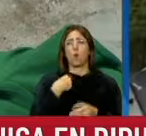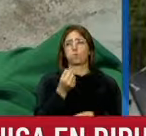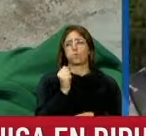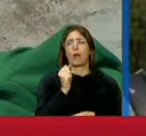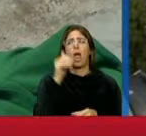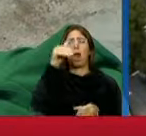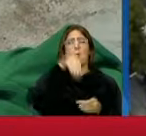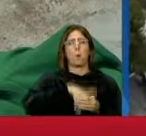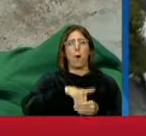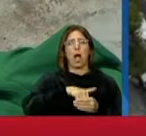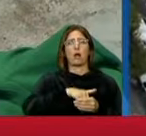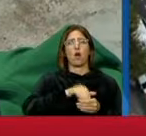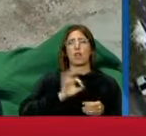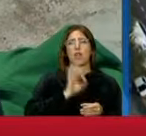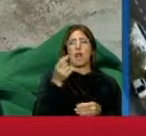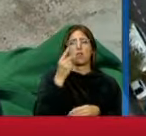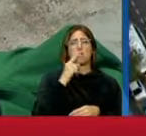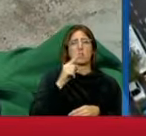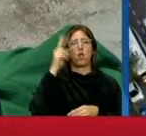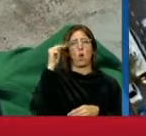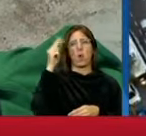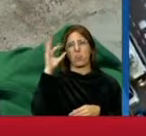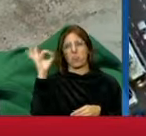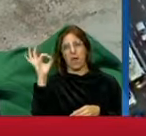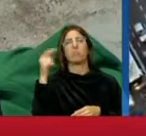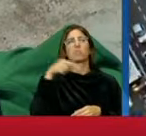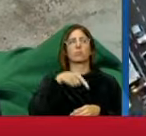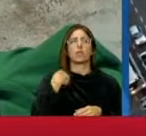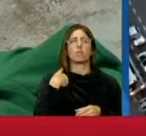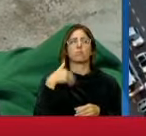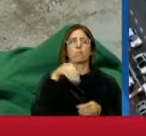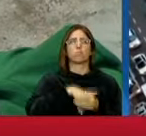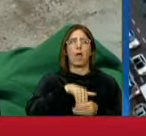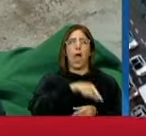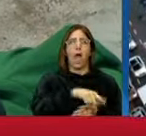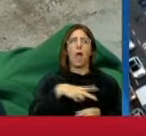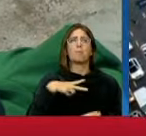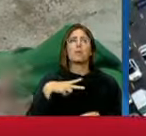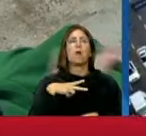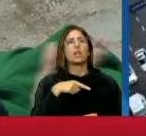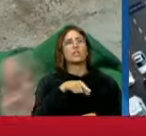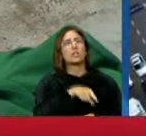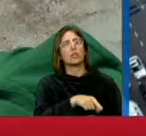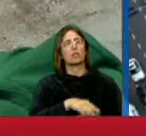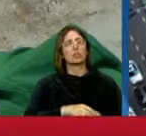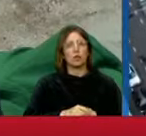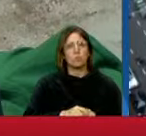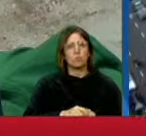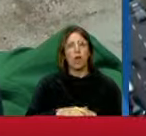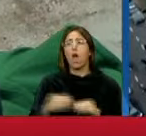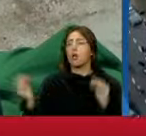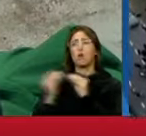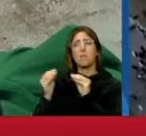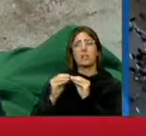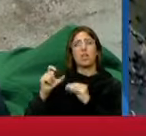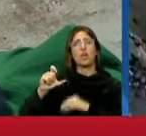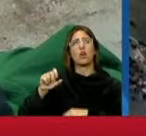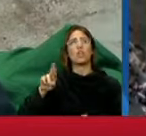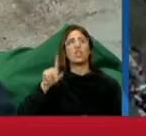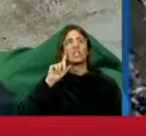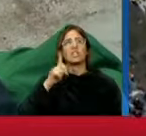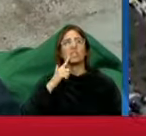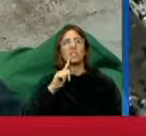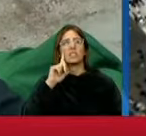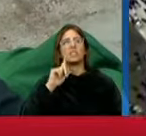la joda de Tierra del Fuego y propone al hijo, solo tenés que pensar en toda la dimensión de Sergio Massa.